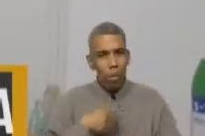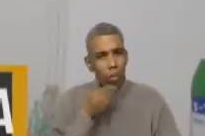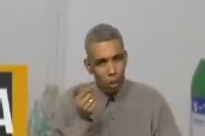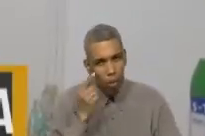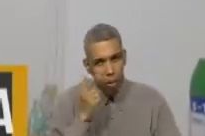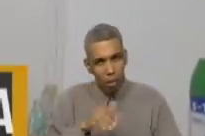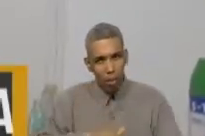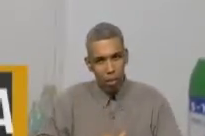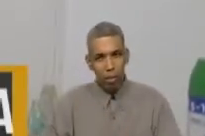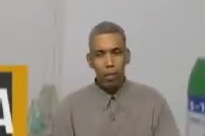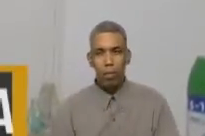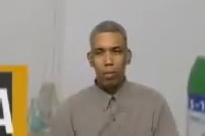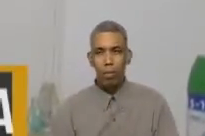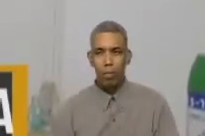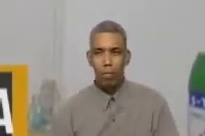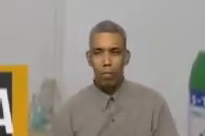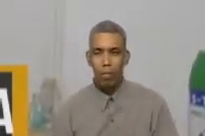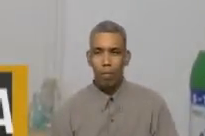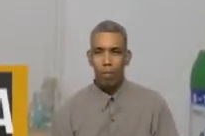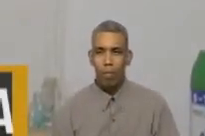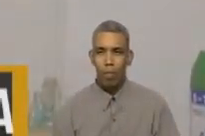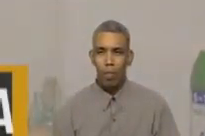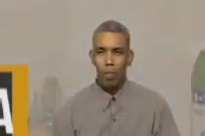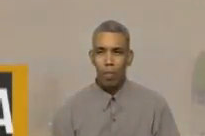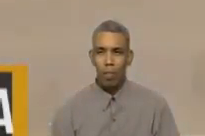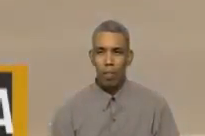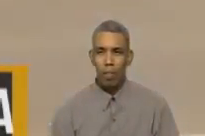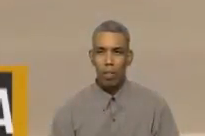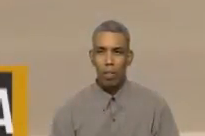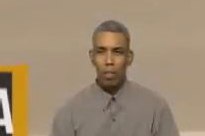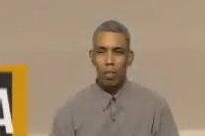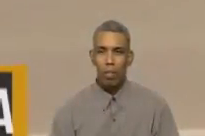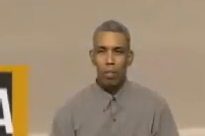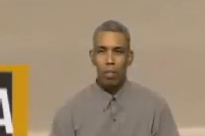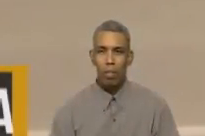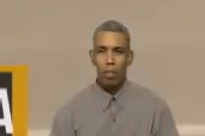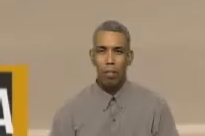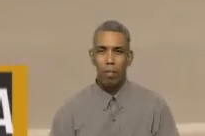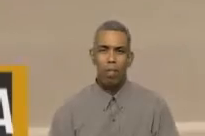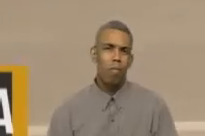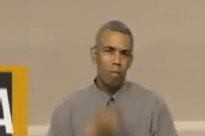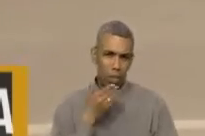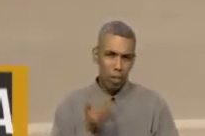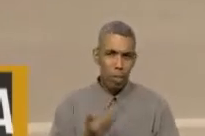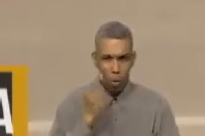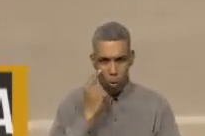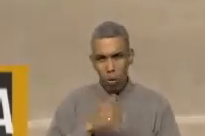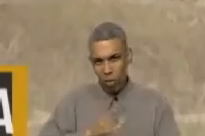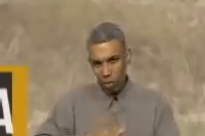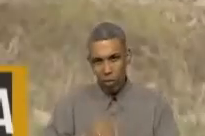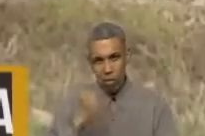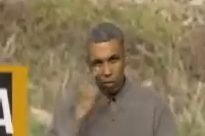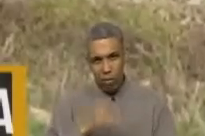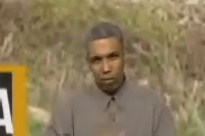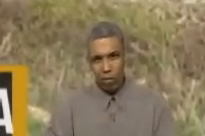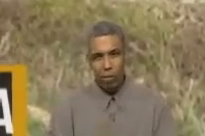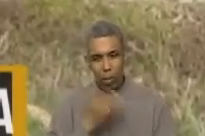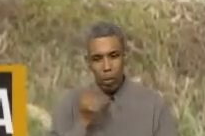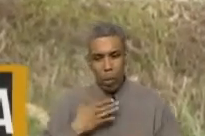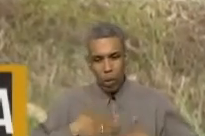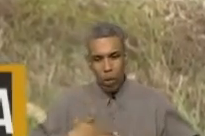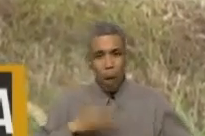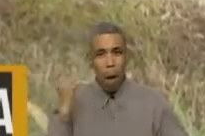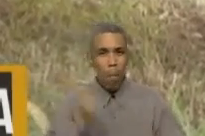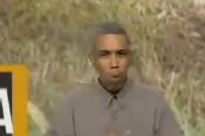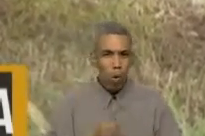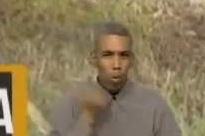esta actividad, hacemos este ejercicio, evitaremos de muchos muertos y evitaremos demasiadas personas lesionadas. Según las autoridades